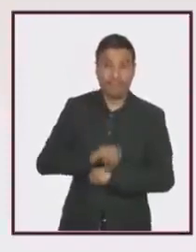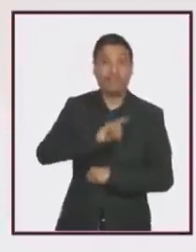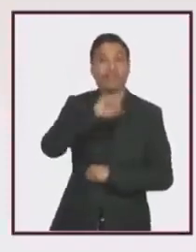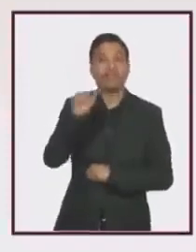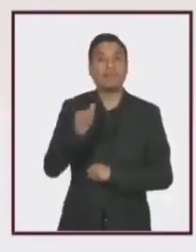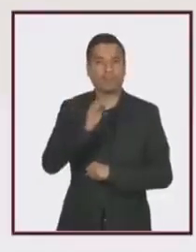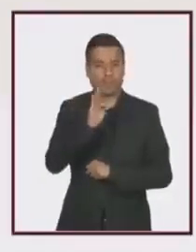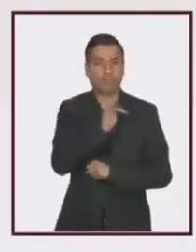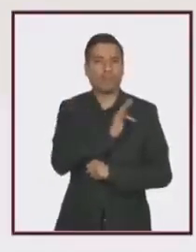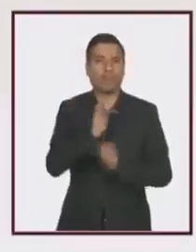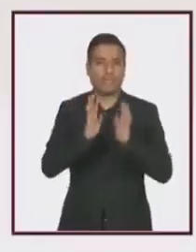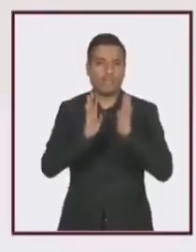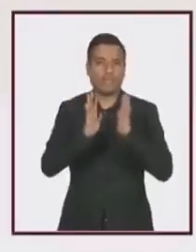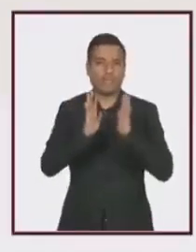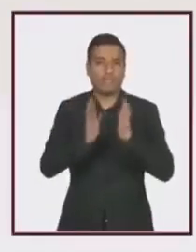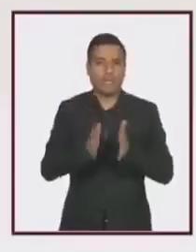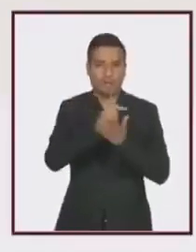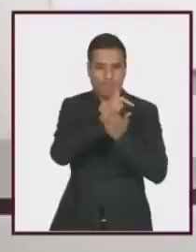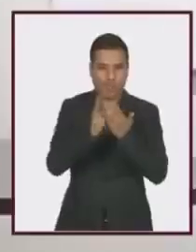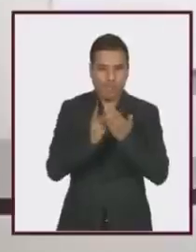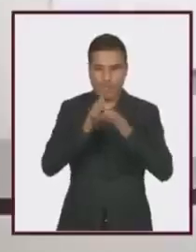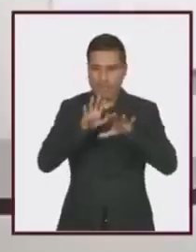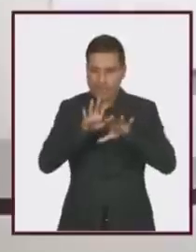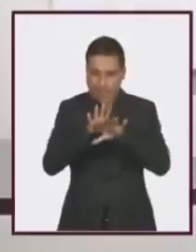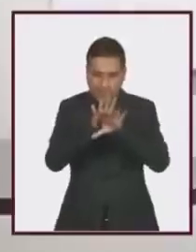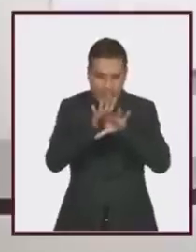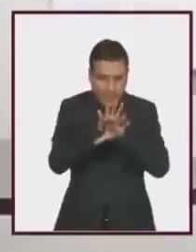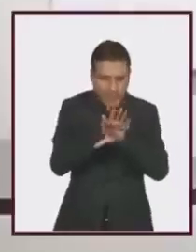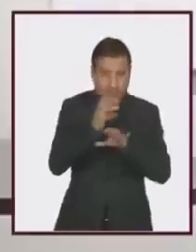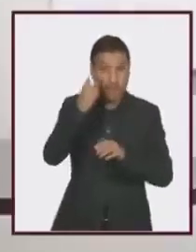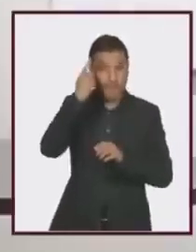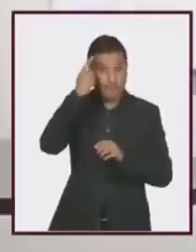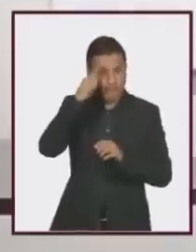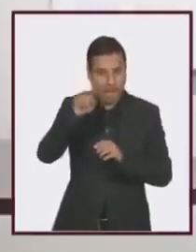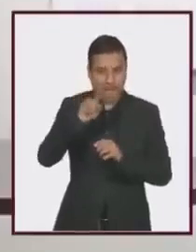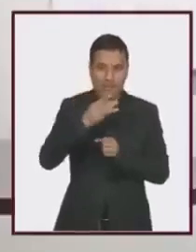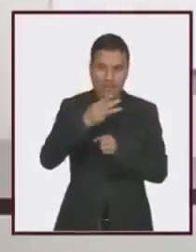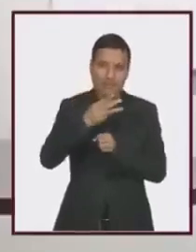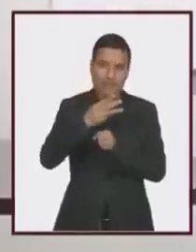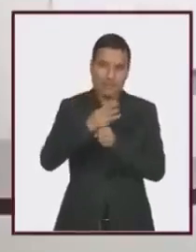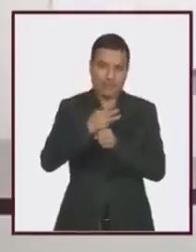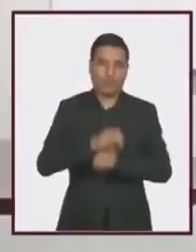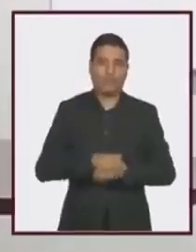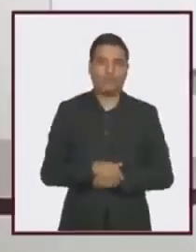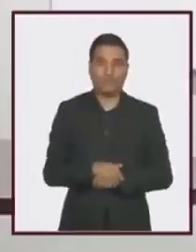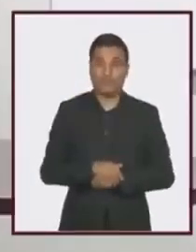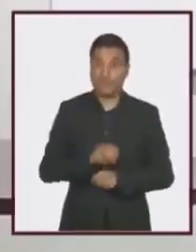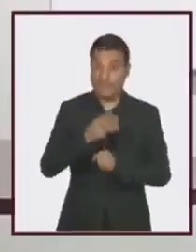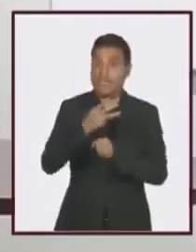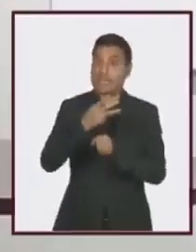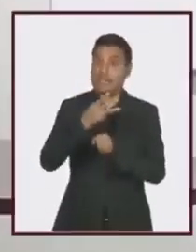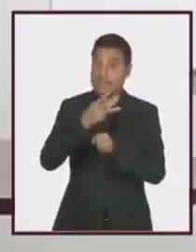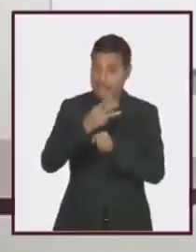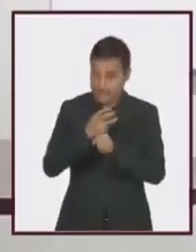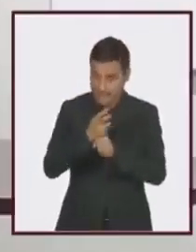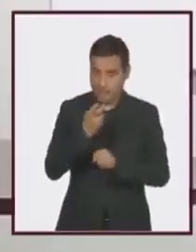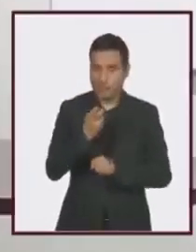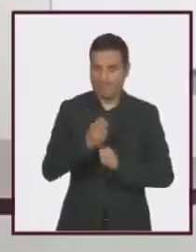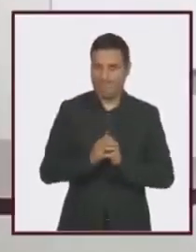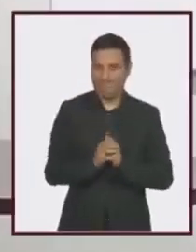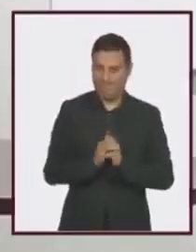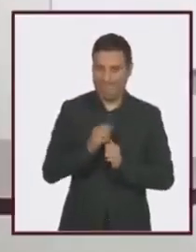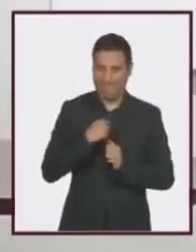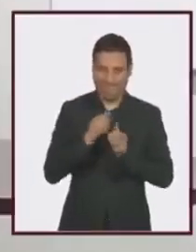hacer estas adecuaciones del programa para trabajar el tercer grado. Sobre todo en el caso del tercer grado, como les